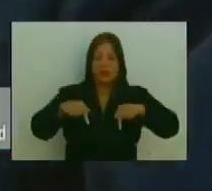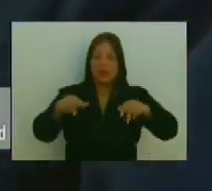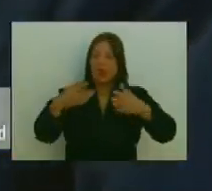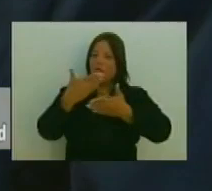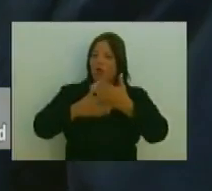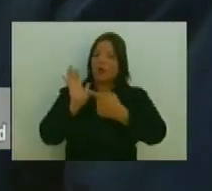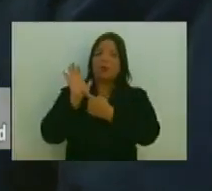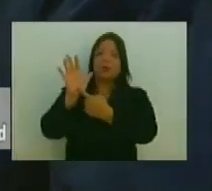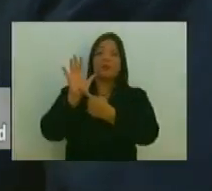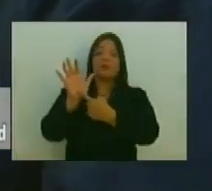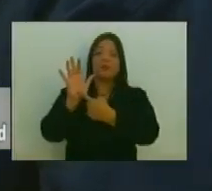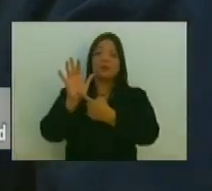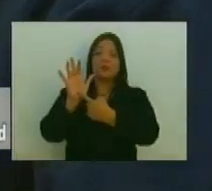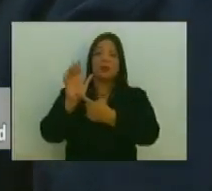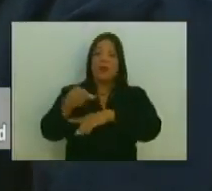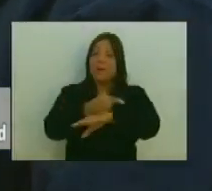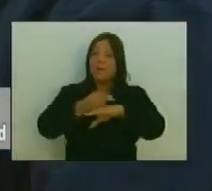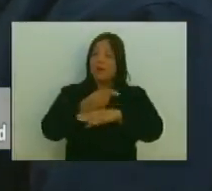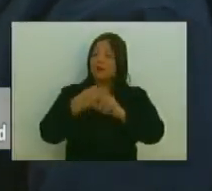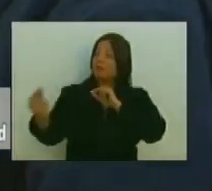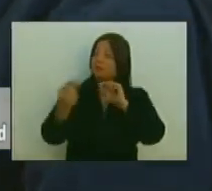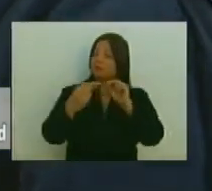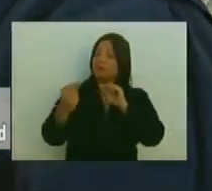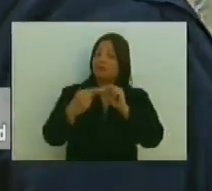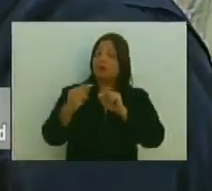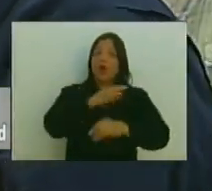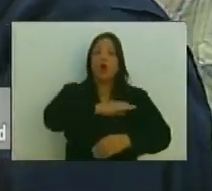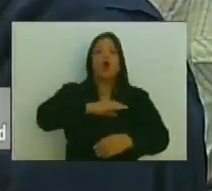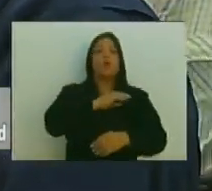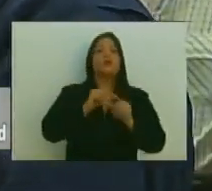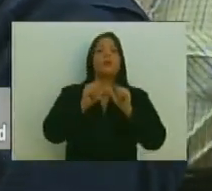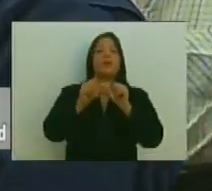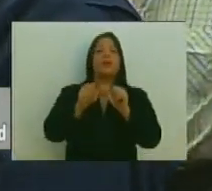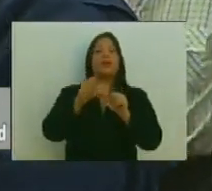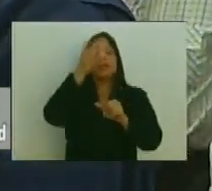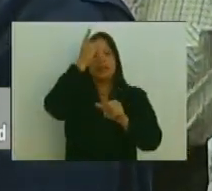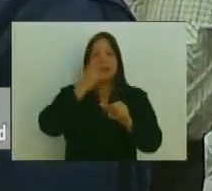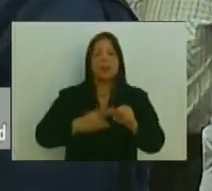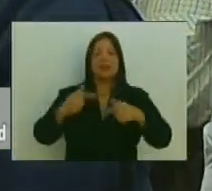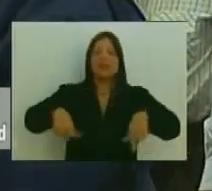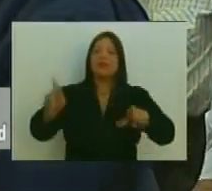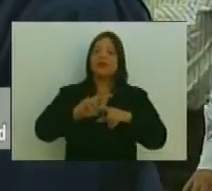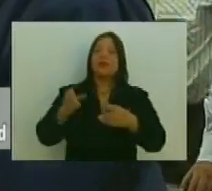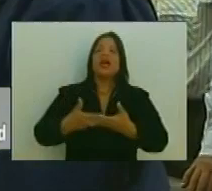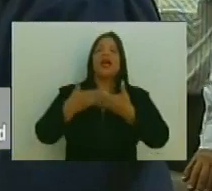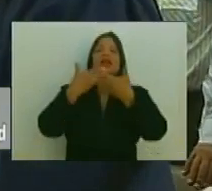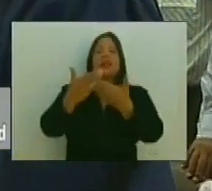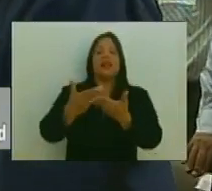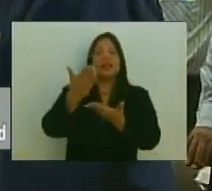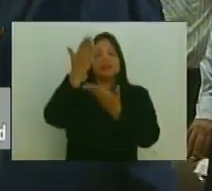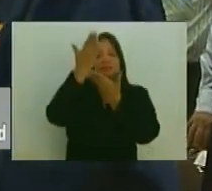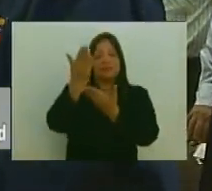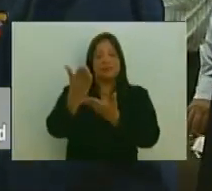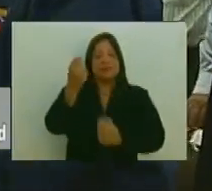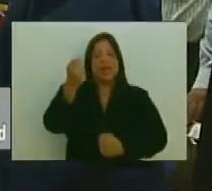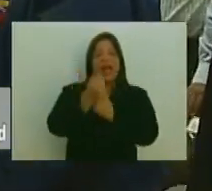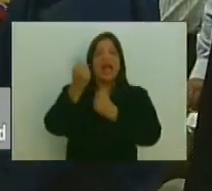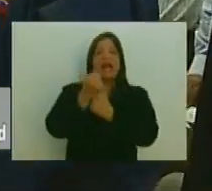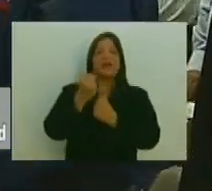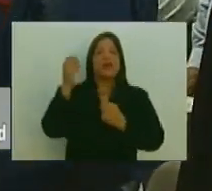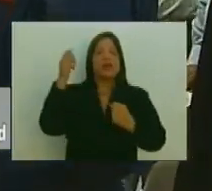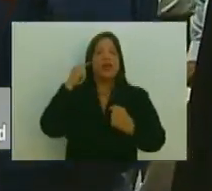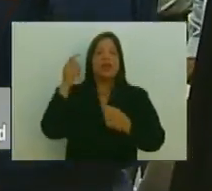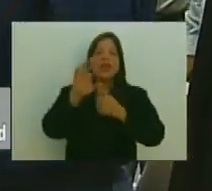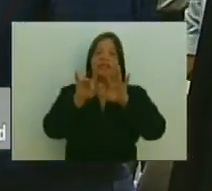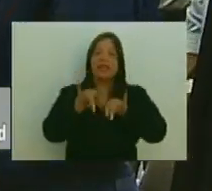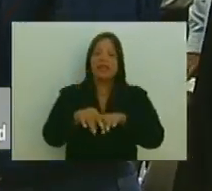documentos como inicio para el debate de la Comisión Permanente de las Personas con Discapacidad del país, se los voy a hacer entrega con la ayuda de Carol y de